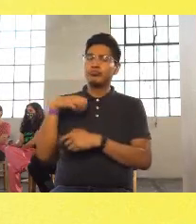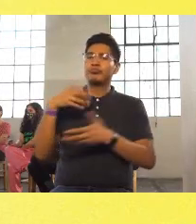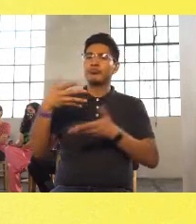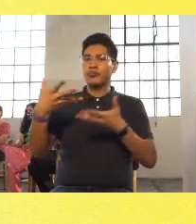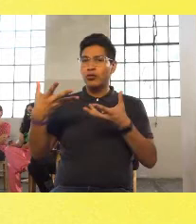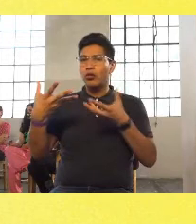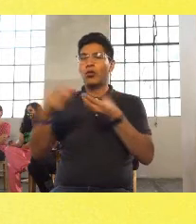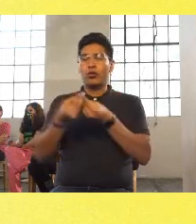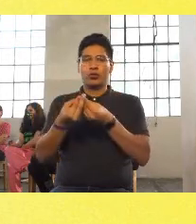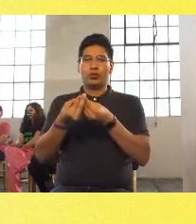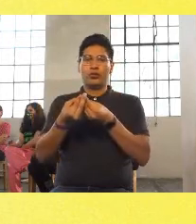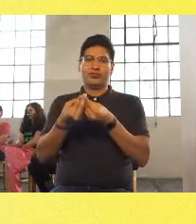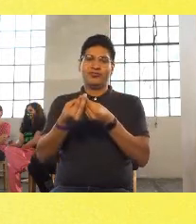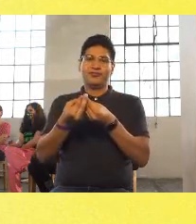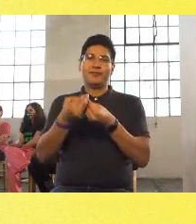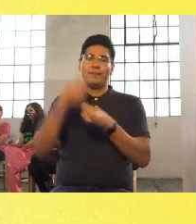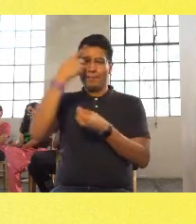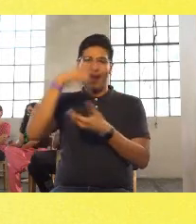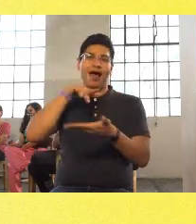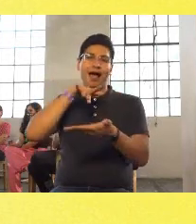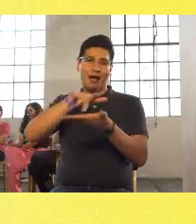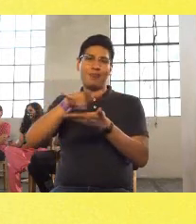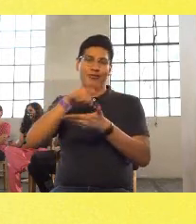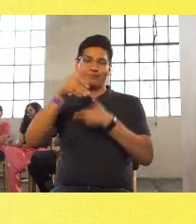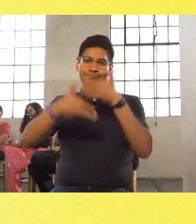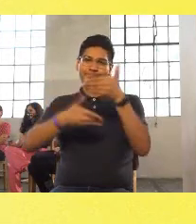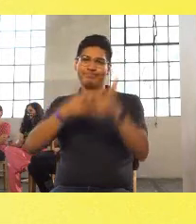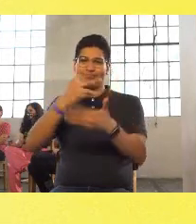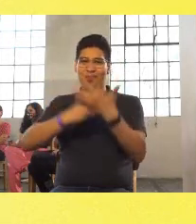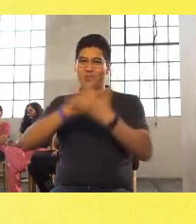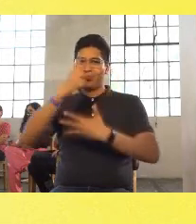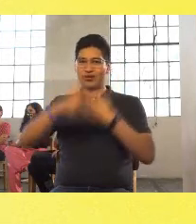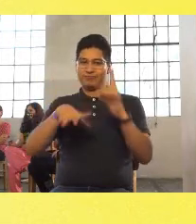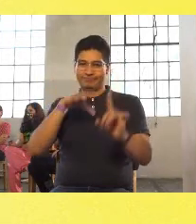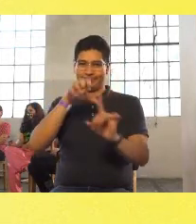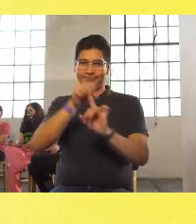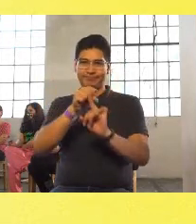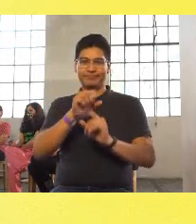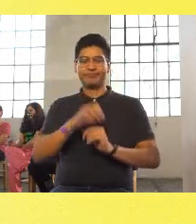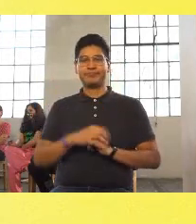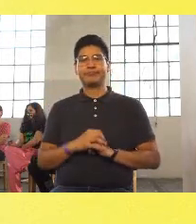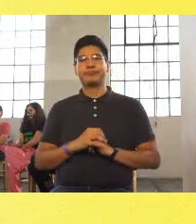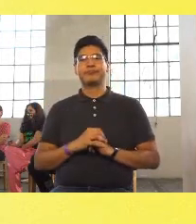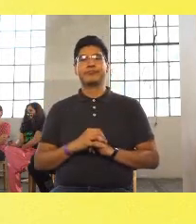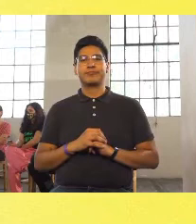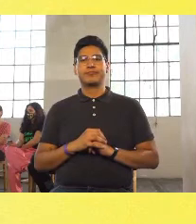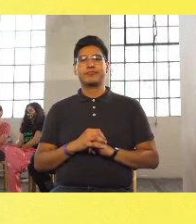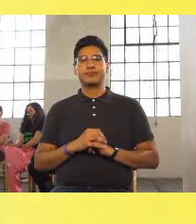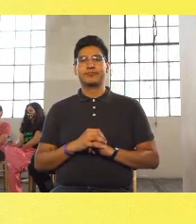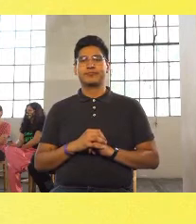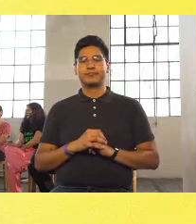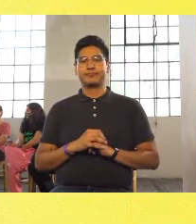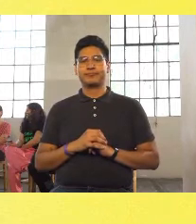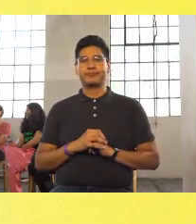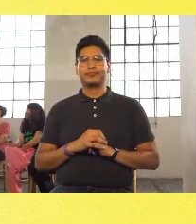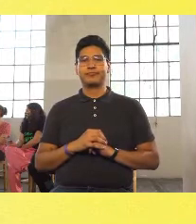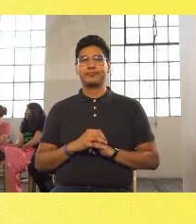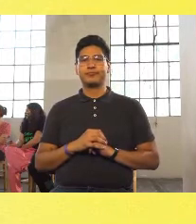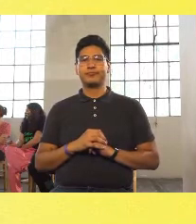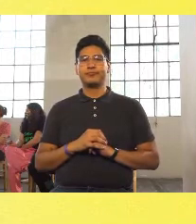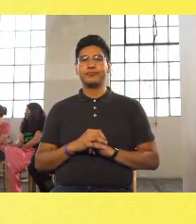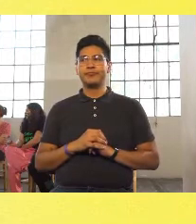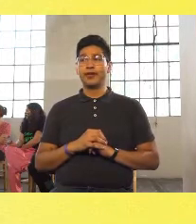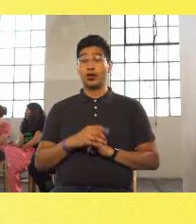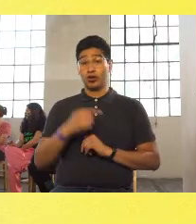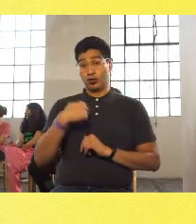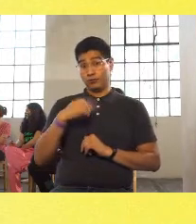que puedes poner es muchísima, ¿no? Para poder seguir construyendo la colectiva. Buenísimo. ¿Puedo decir